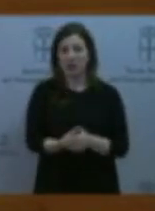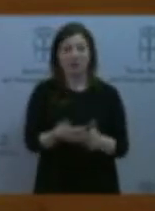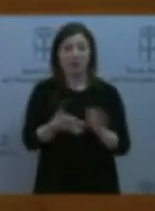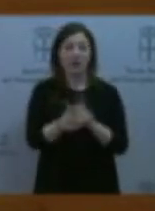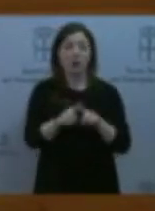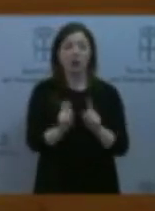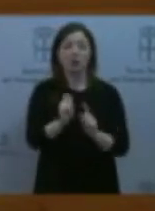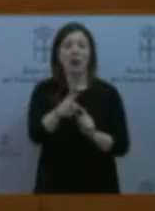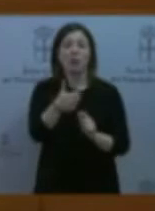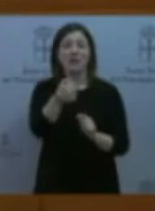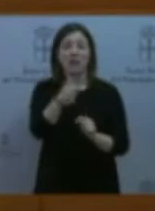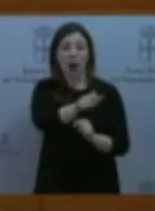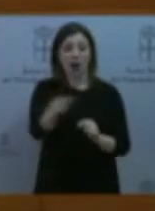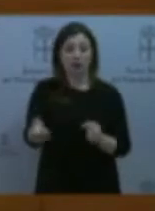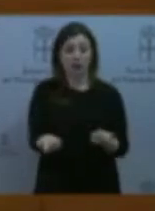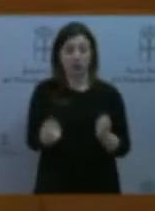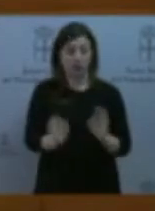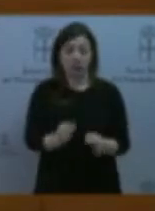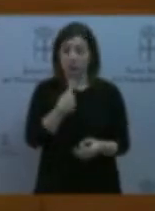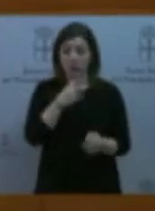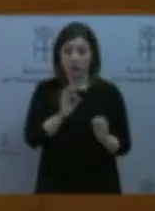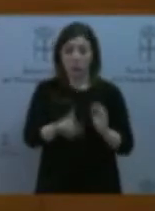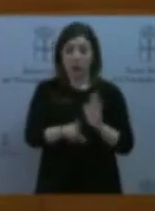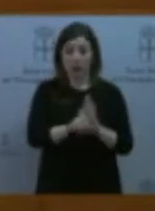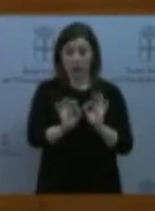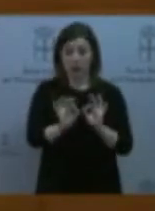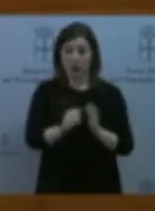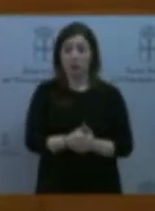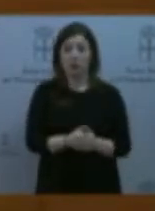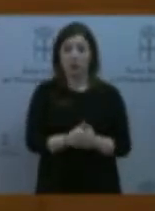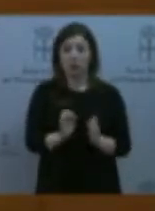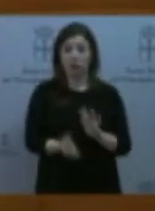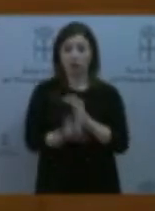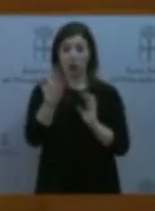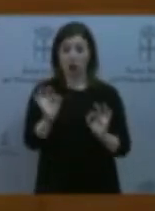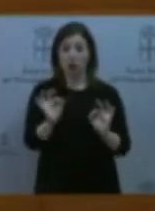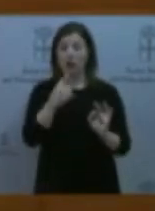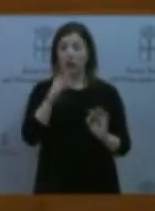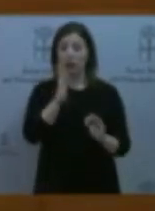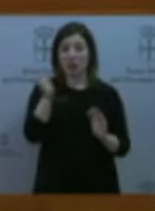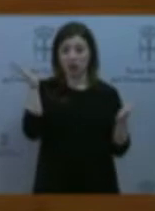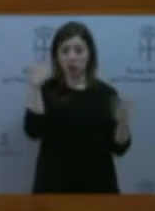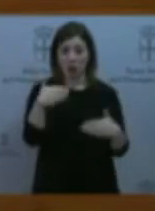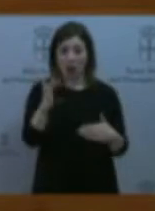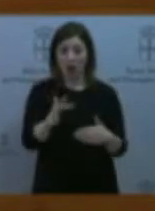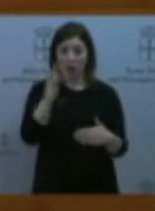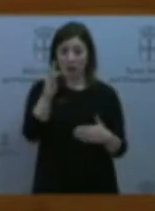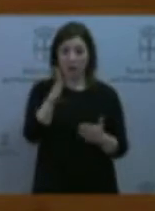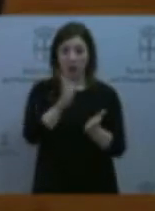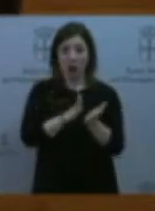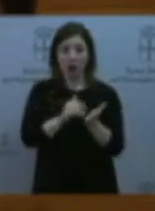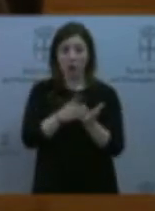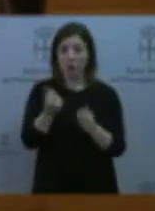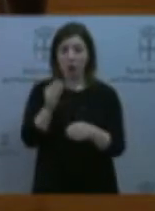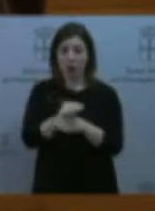posteriormente, esta ley inmediatamente cuando salió. Ya no va a haber sanciones. Además, se va a cobrar todas las ayudas sobre las zonas quemadas. Díganme,